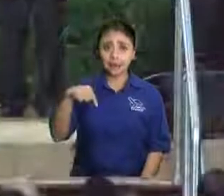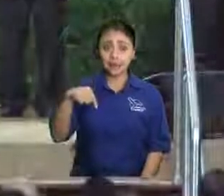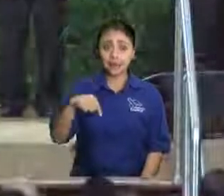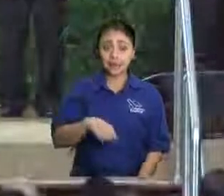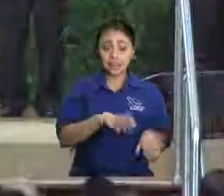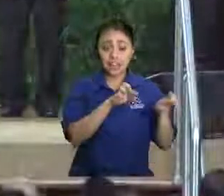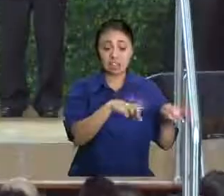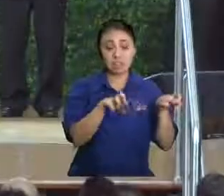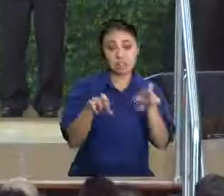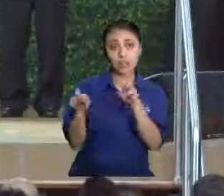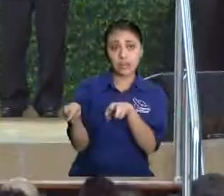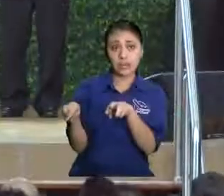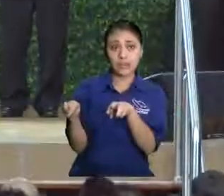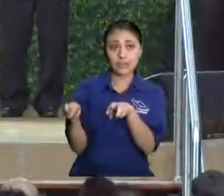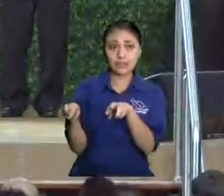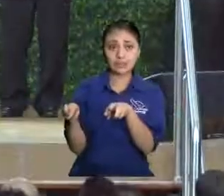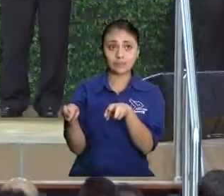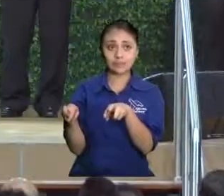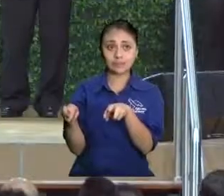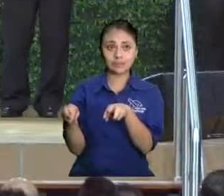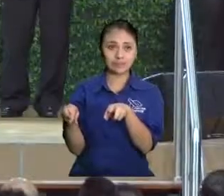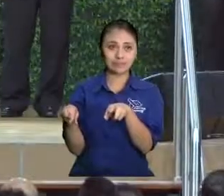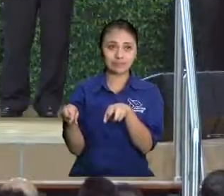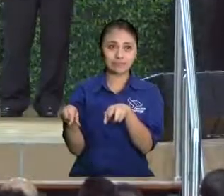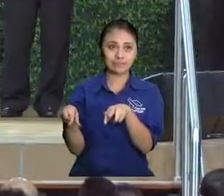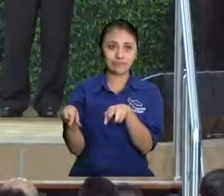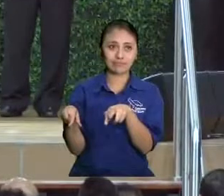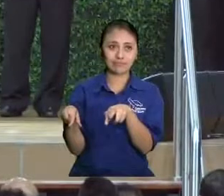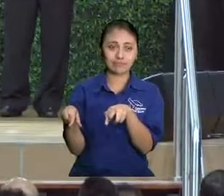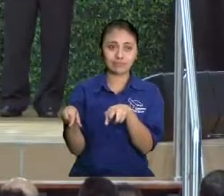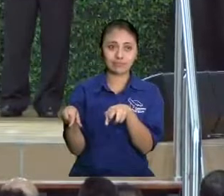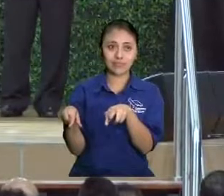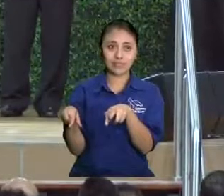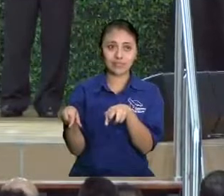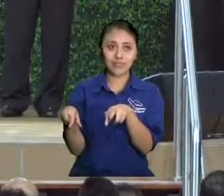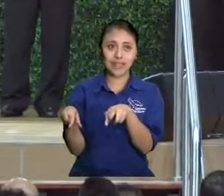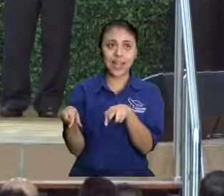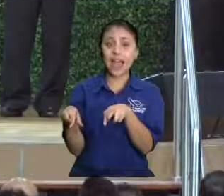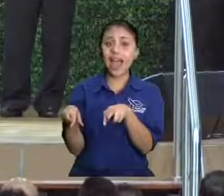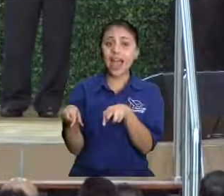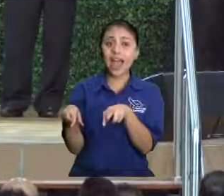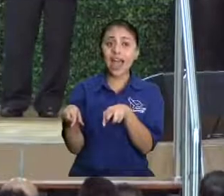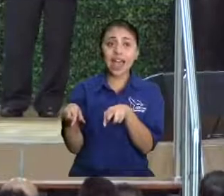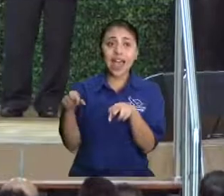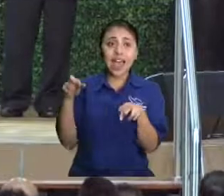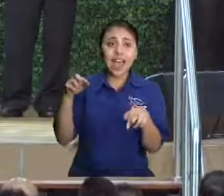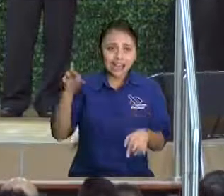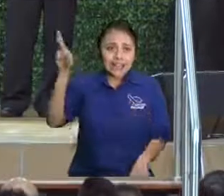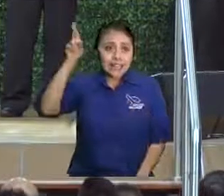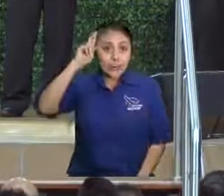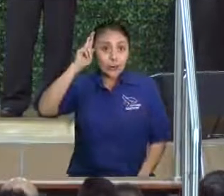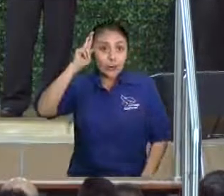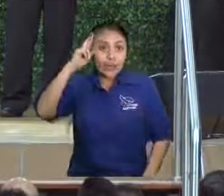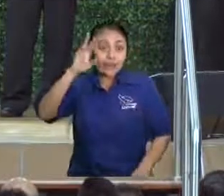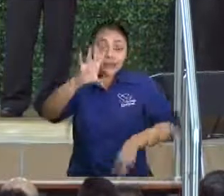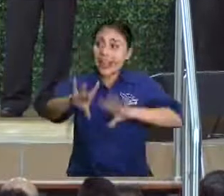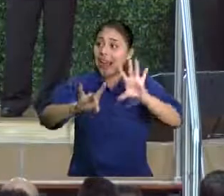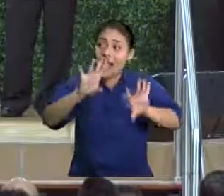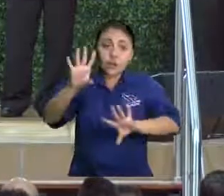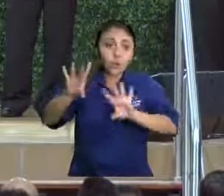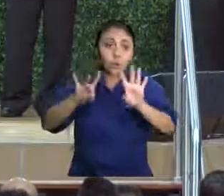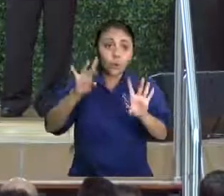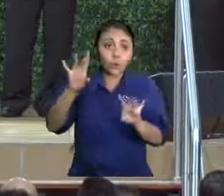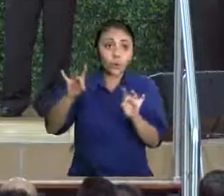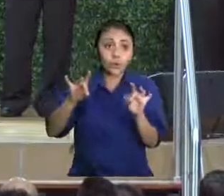en determinado momento se aloca. Tal vez se recordó de algo. No, yo no estoy hablando de los hermanos que han